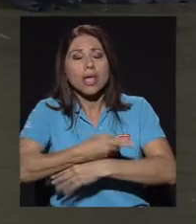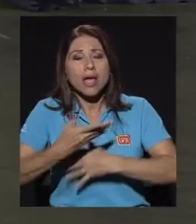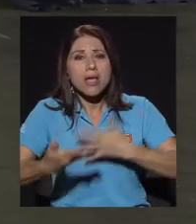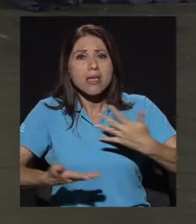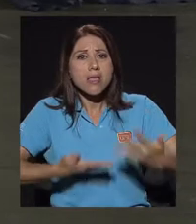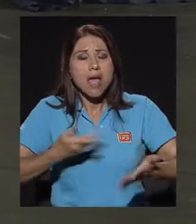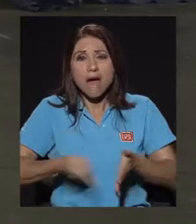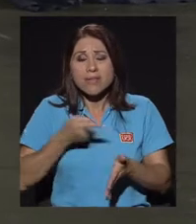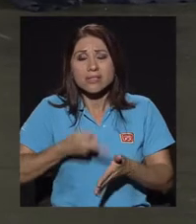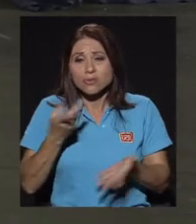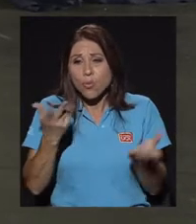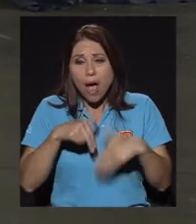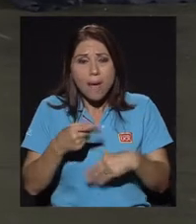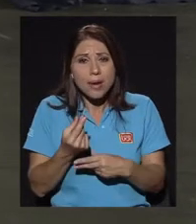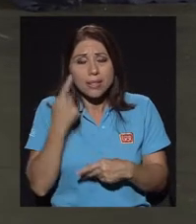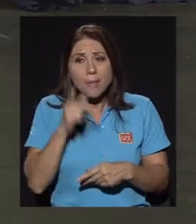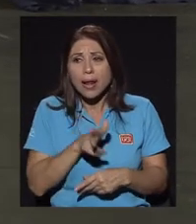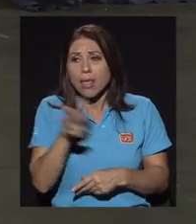comida.